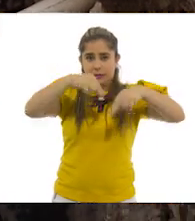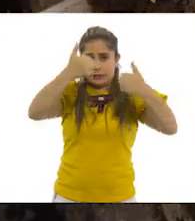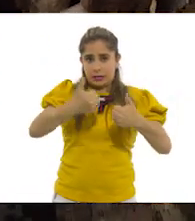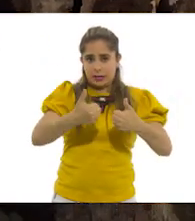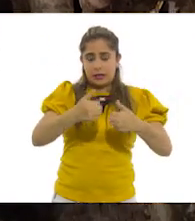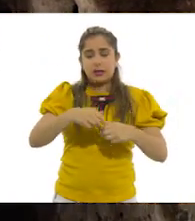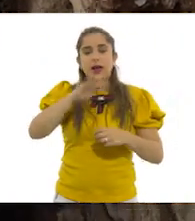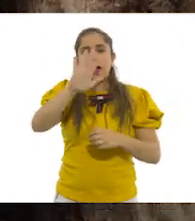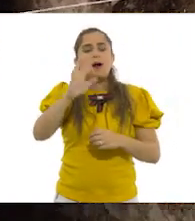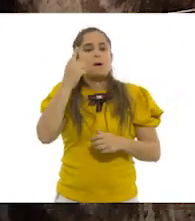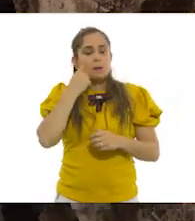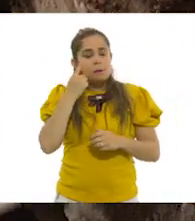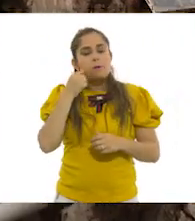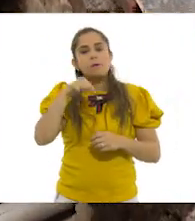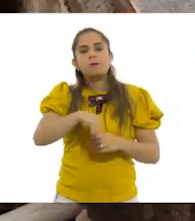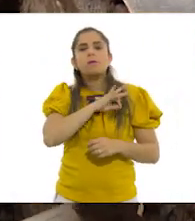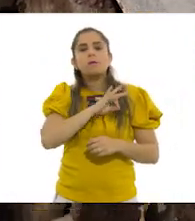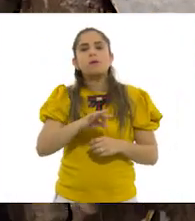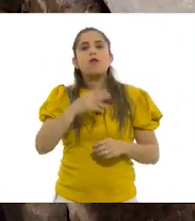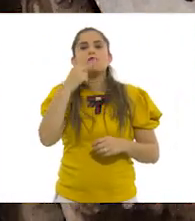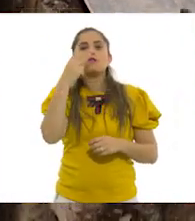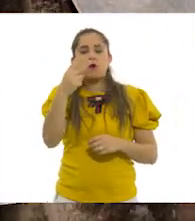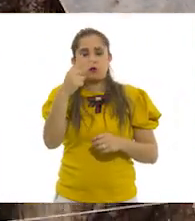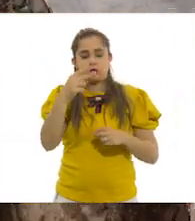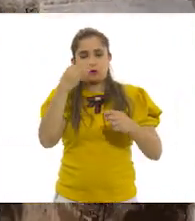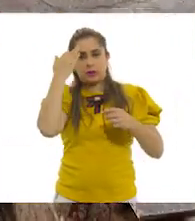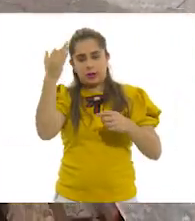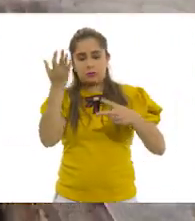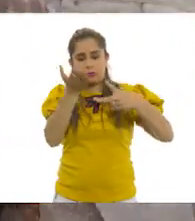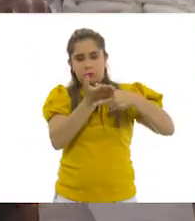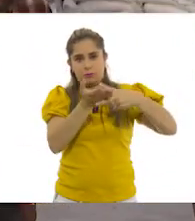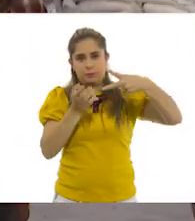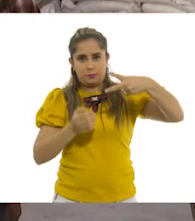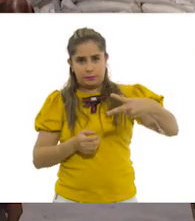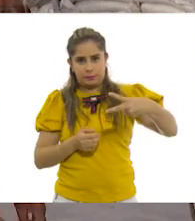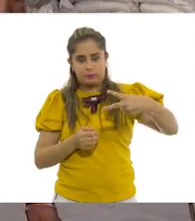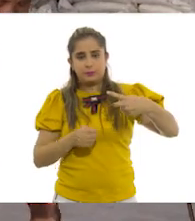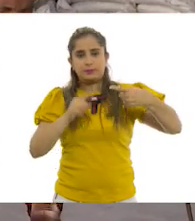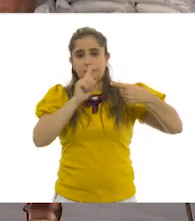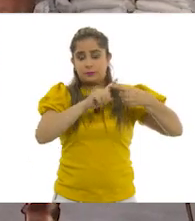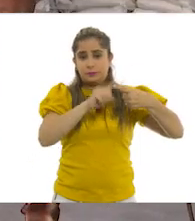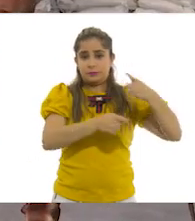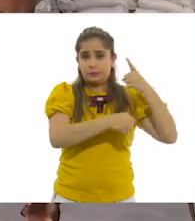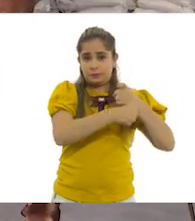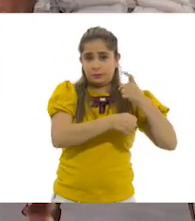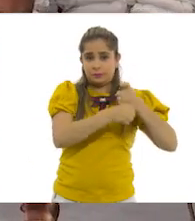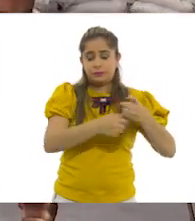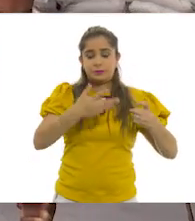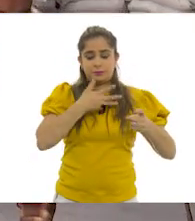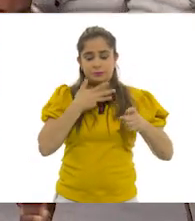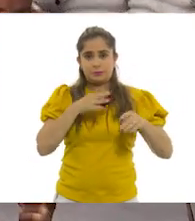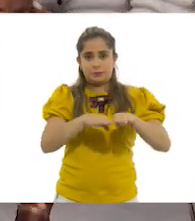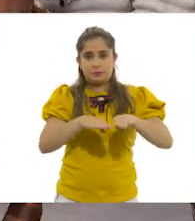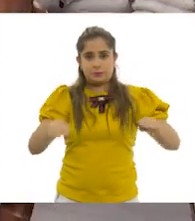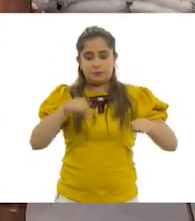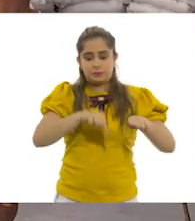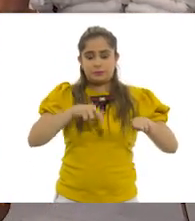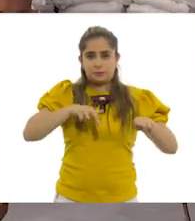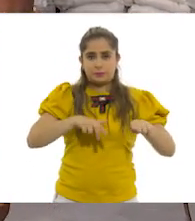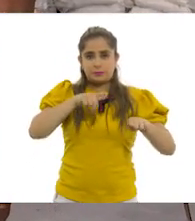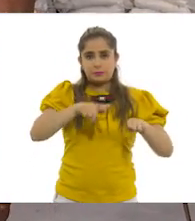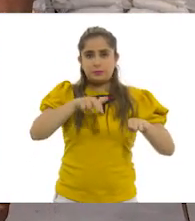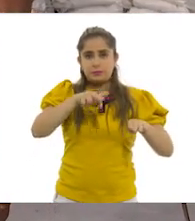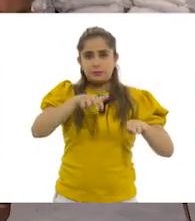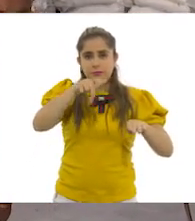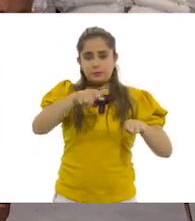son podríamos decir que son 2 momentos constructivos, 2 etapas, ¿no? Primero tenemos una subestructura de unos escalones que todavía